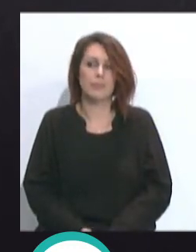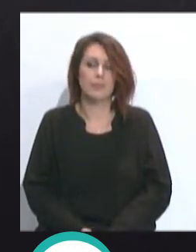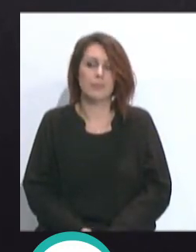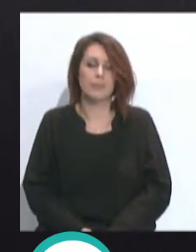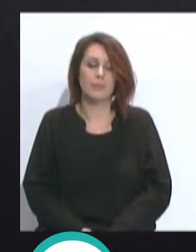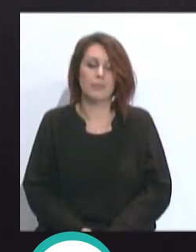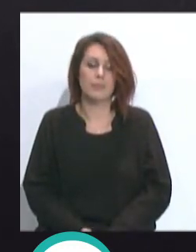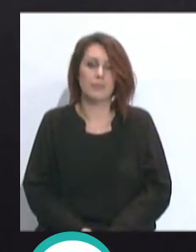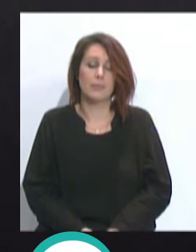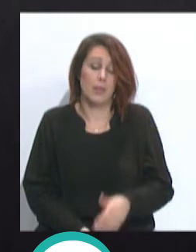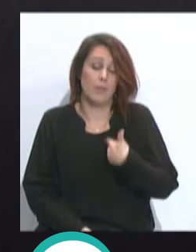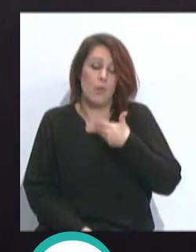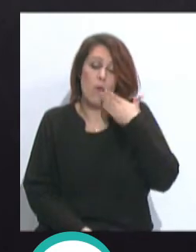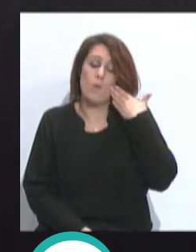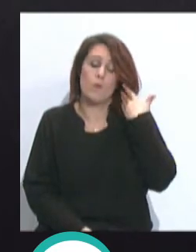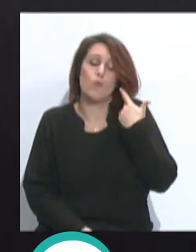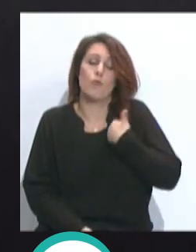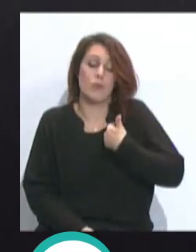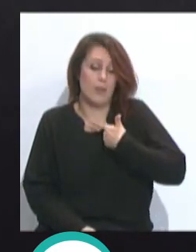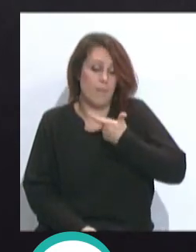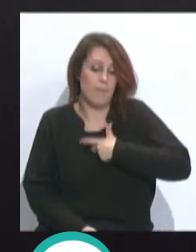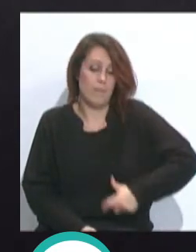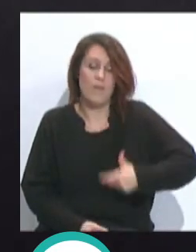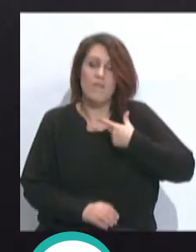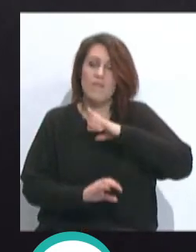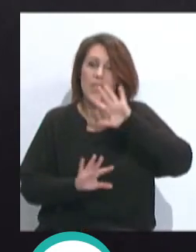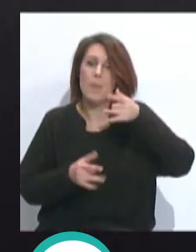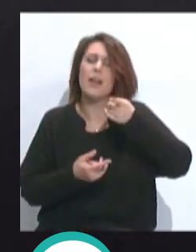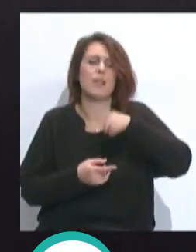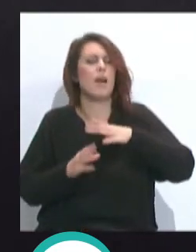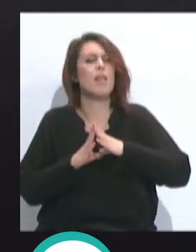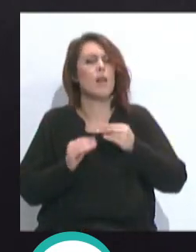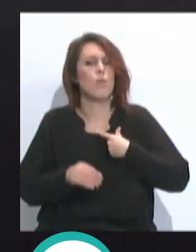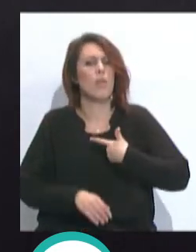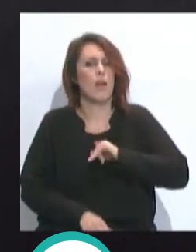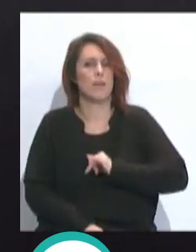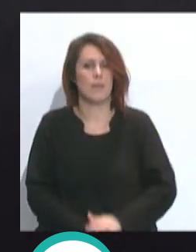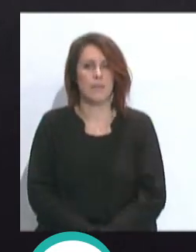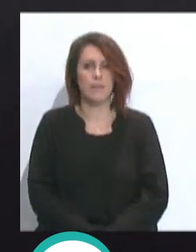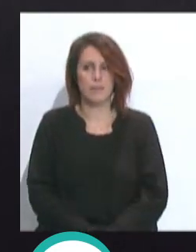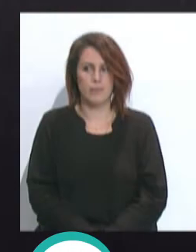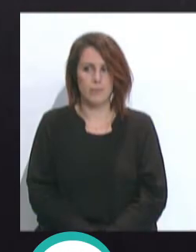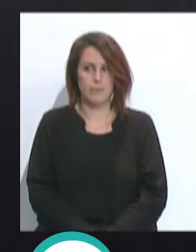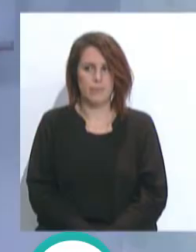y como orgullosa como flamenca y como andaluza.